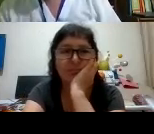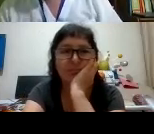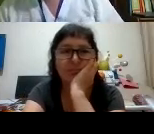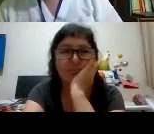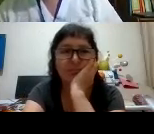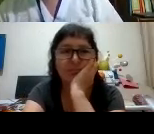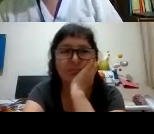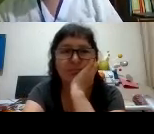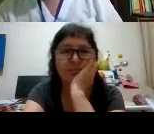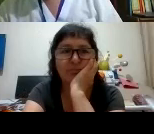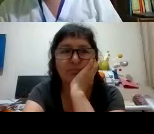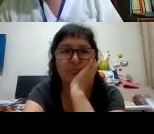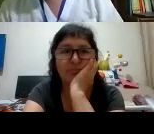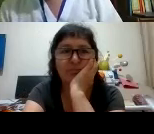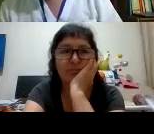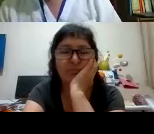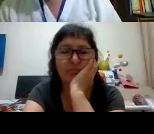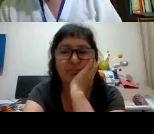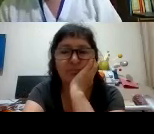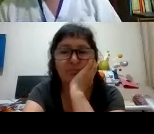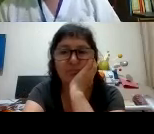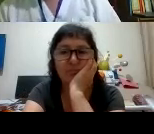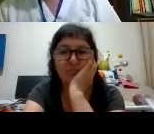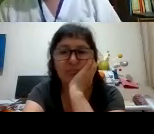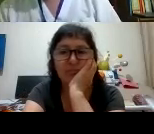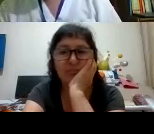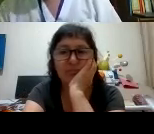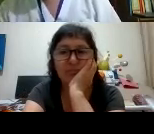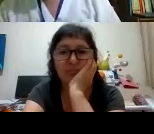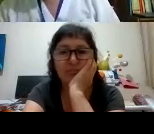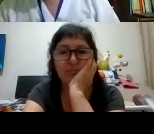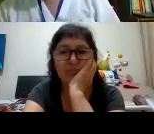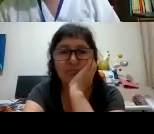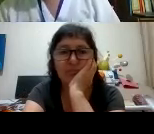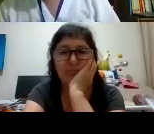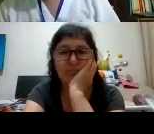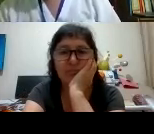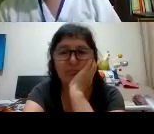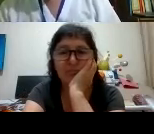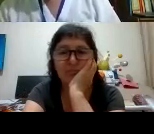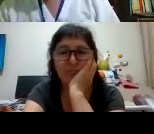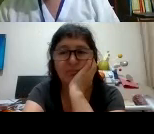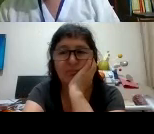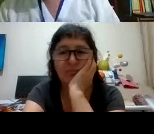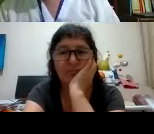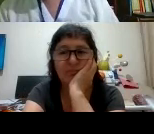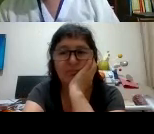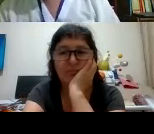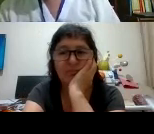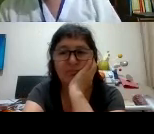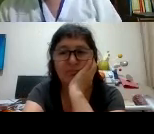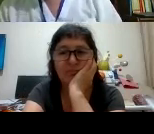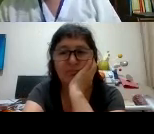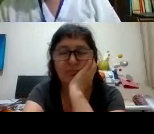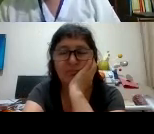mundial, fueron los confinamientos que se dio en todo el mundo. Gran demanda de morgues, había pues gran cantidad de demanda, gente